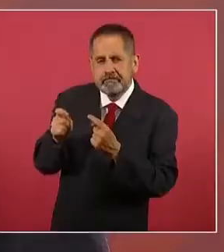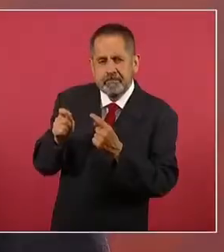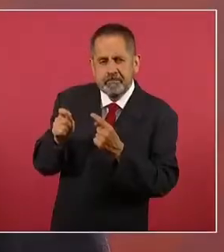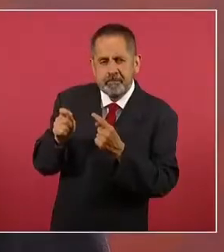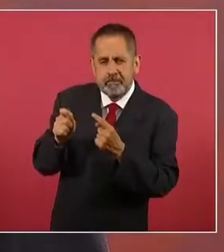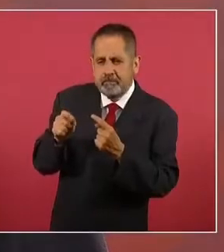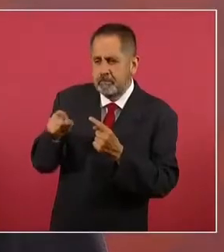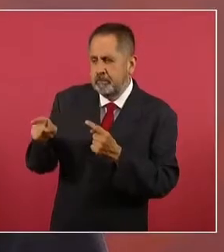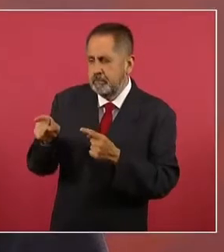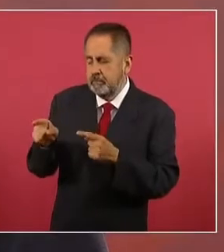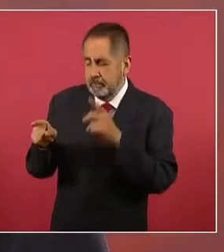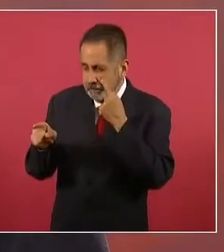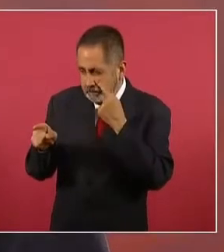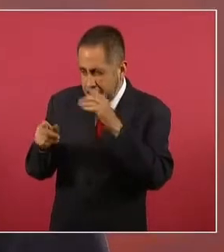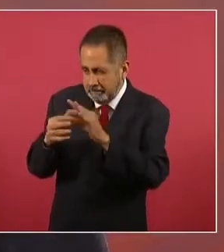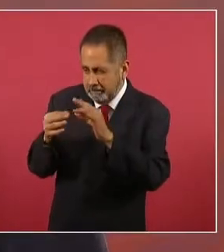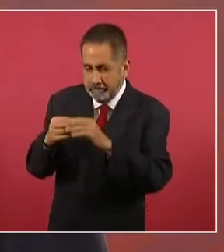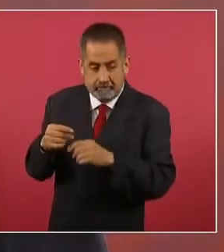tanto apego